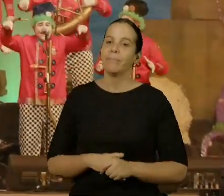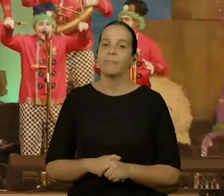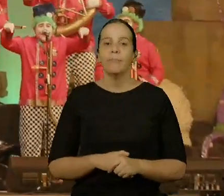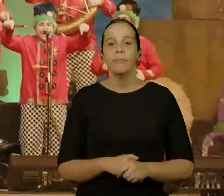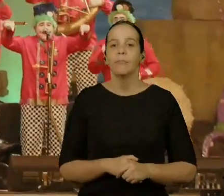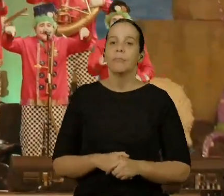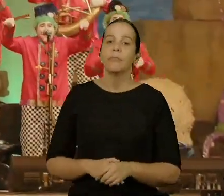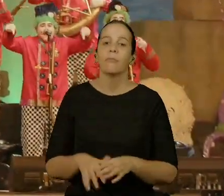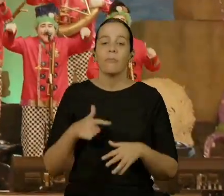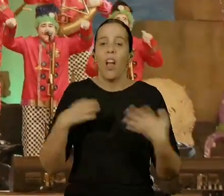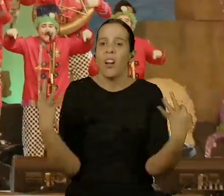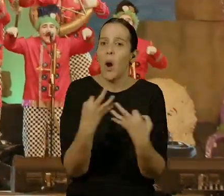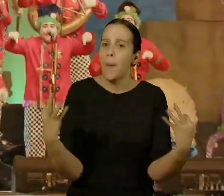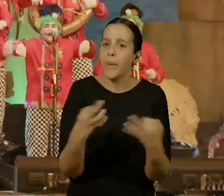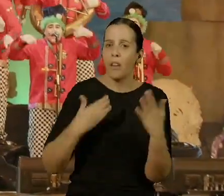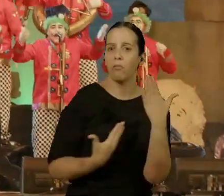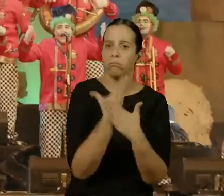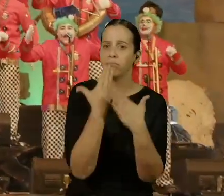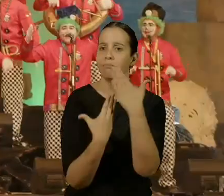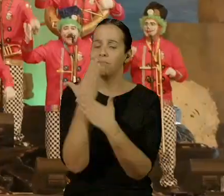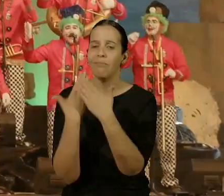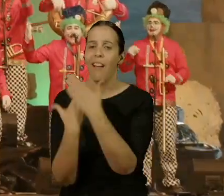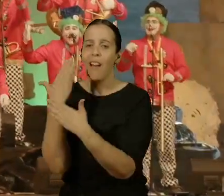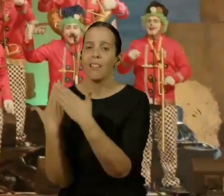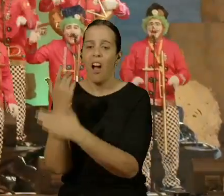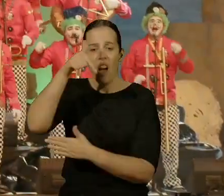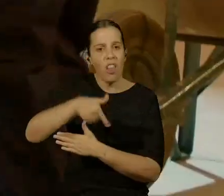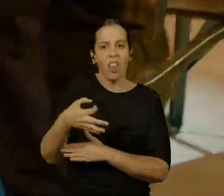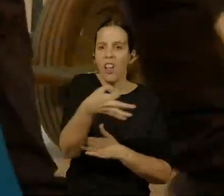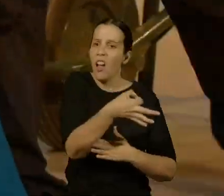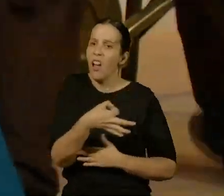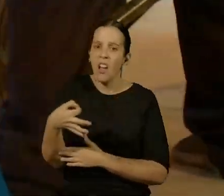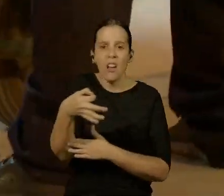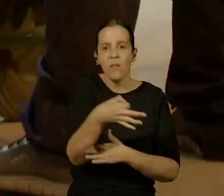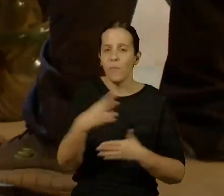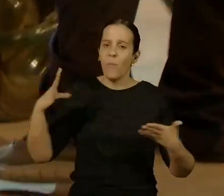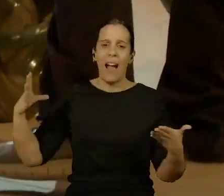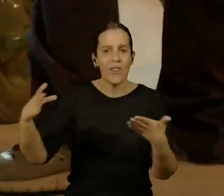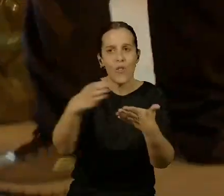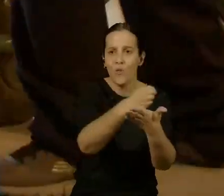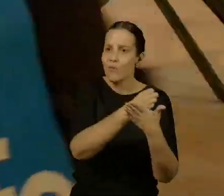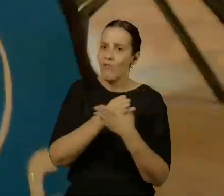Es lo que pasa día a día de la isla a todos.